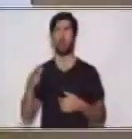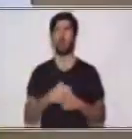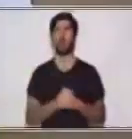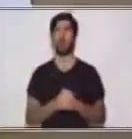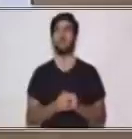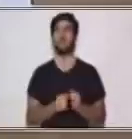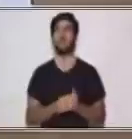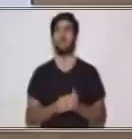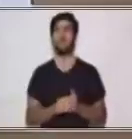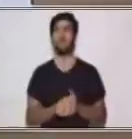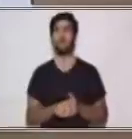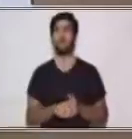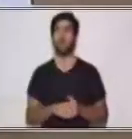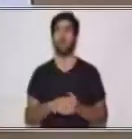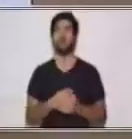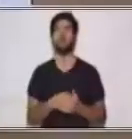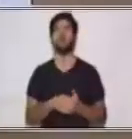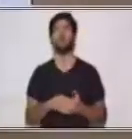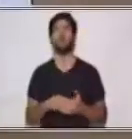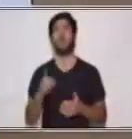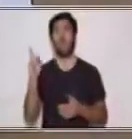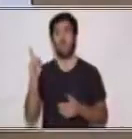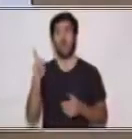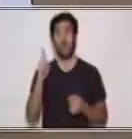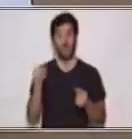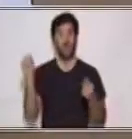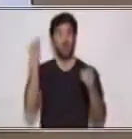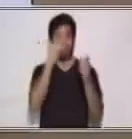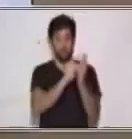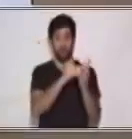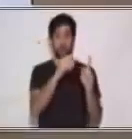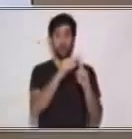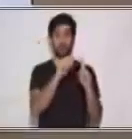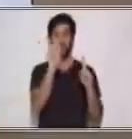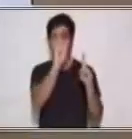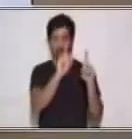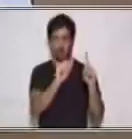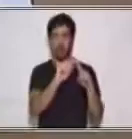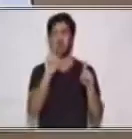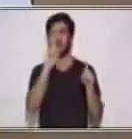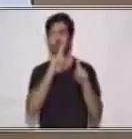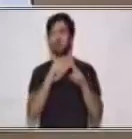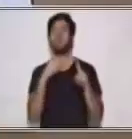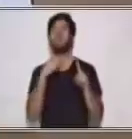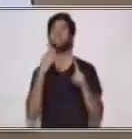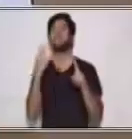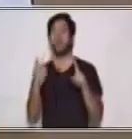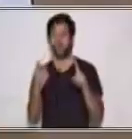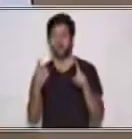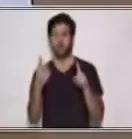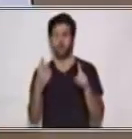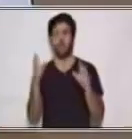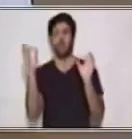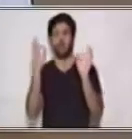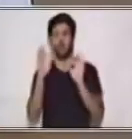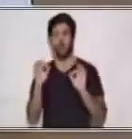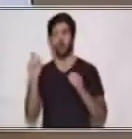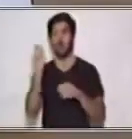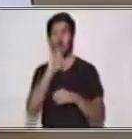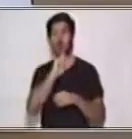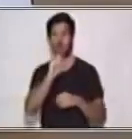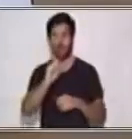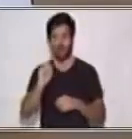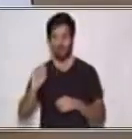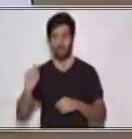aparte del símbolo un sonido y también una forma de escribir. O sea, ya tenía